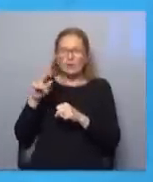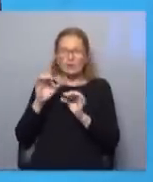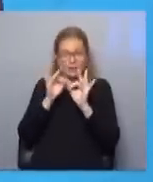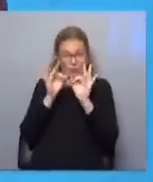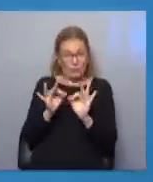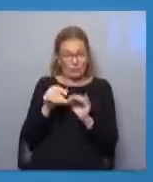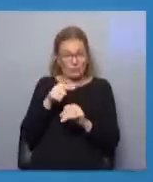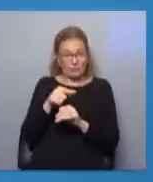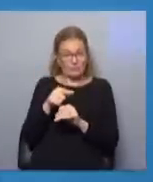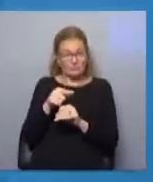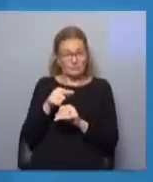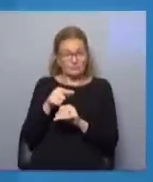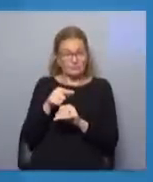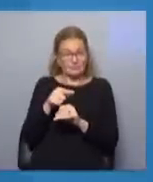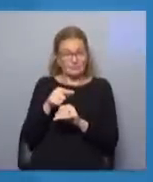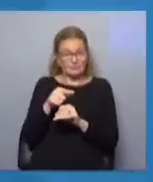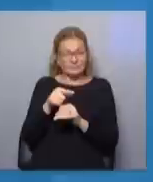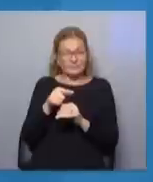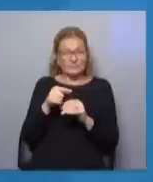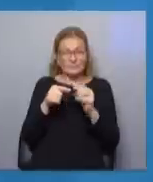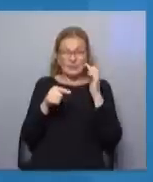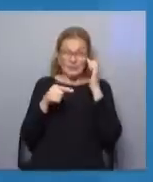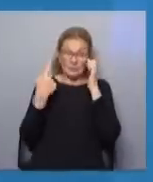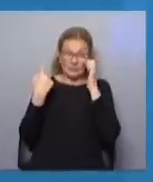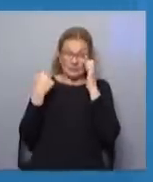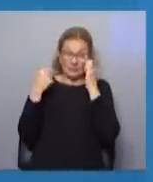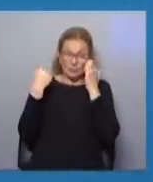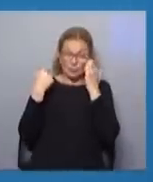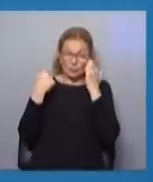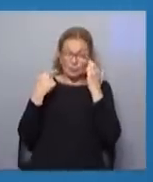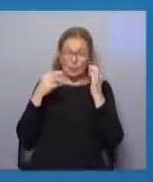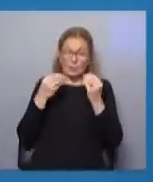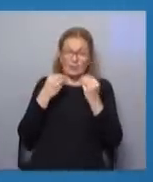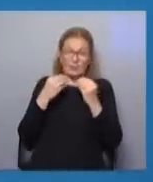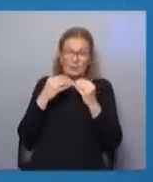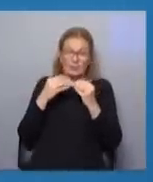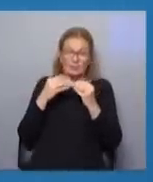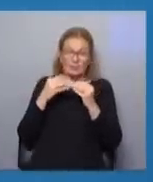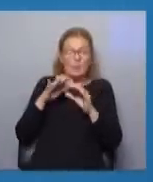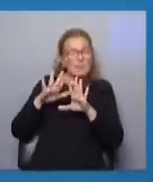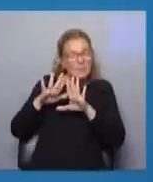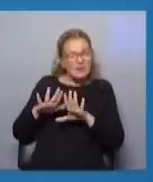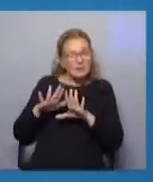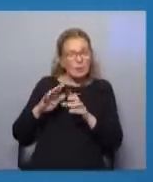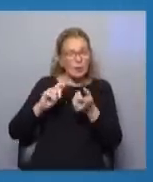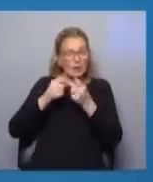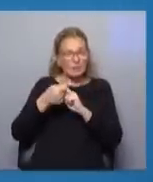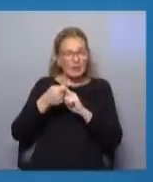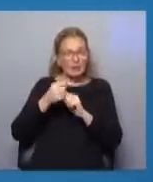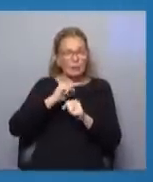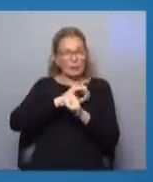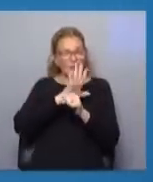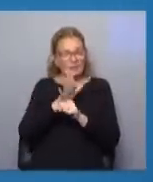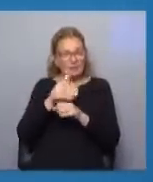logró eso lo que en ese momento lo que pasaba es que se habían pospuesto las elecciones por la pandemia por la